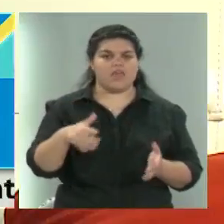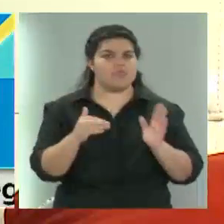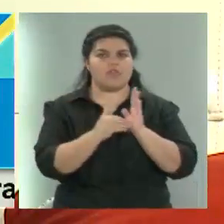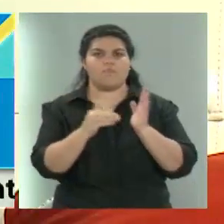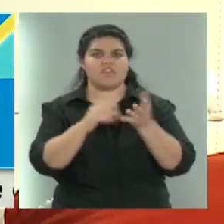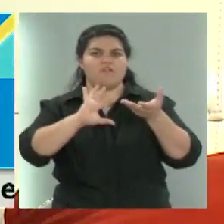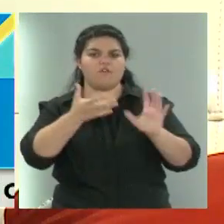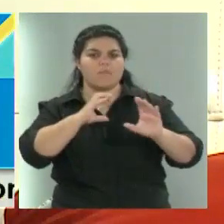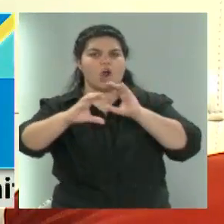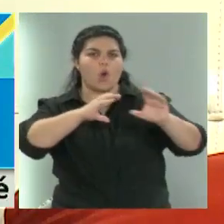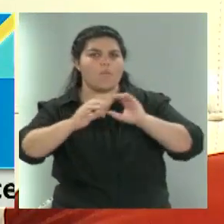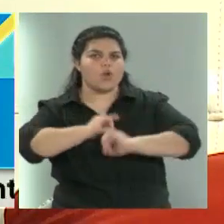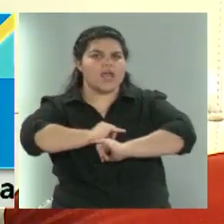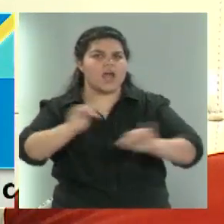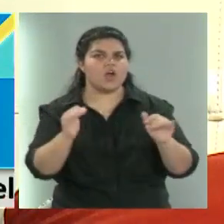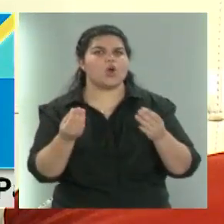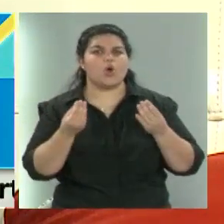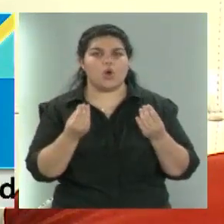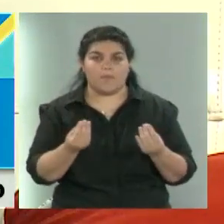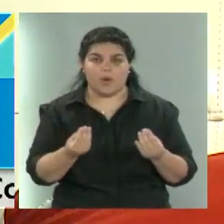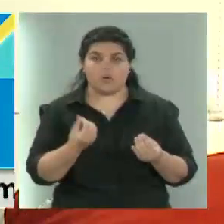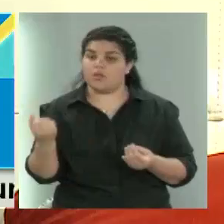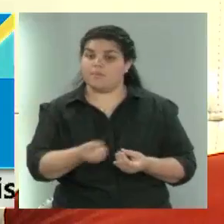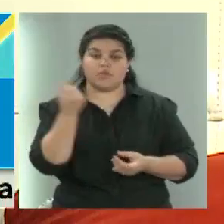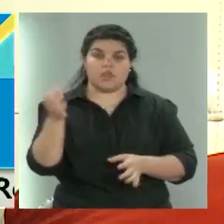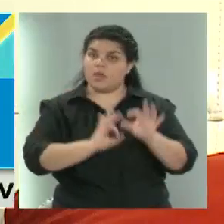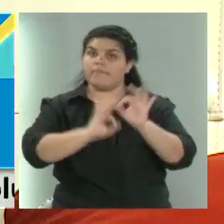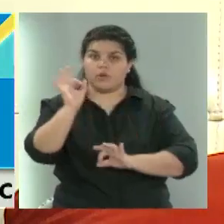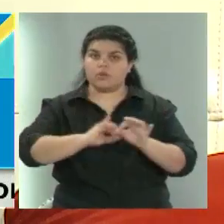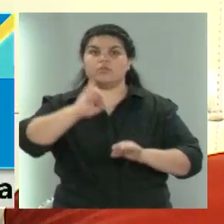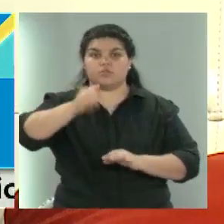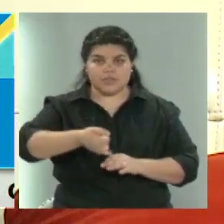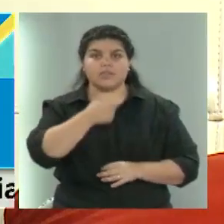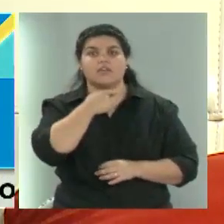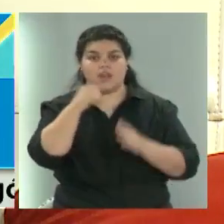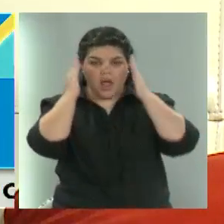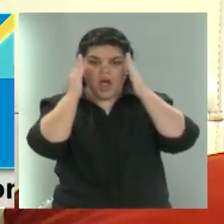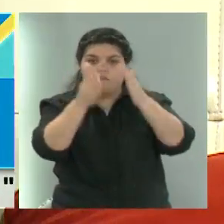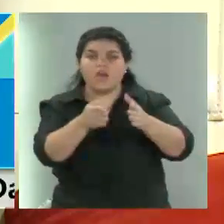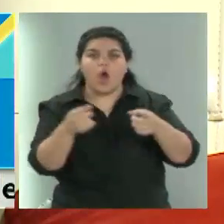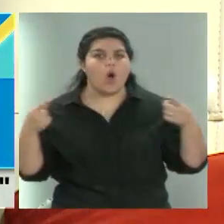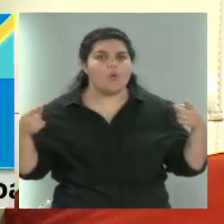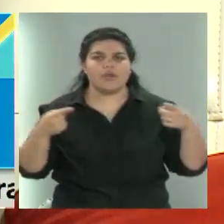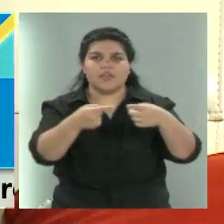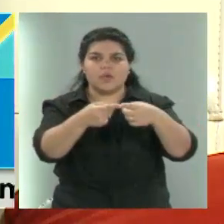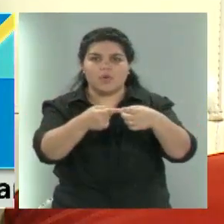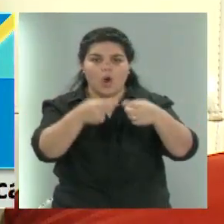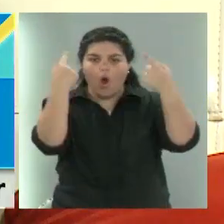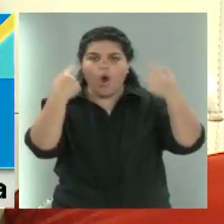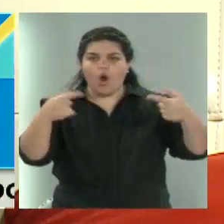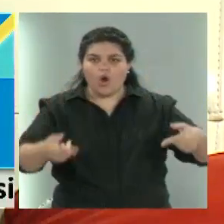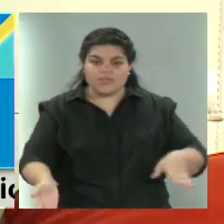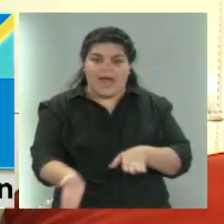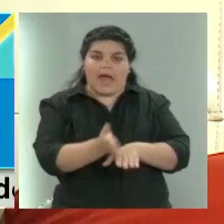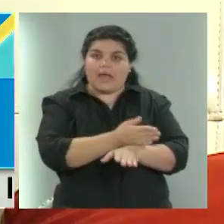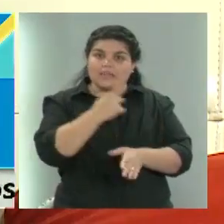comunica, pero insisto en el tema de tener un proyecto, ¿no? Queremos ir hacia allá. Entonces, todas estas cosas que hacemos, cada una de las